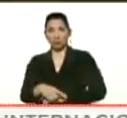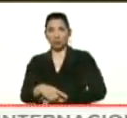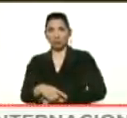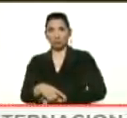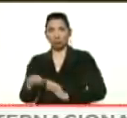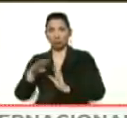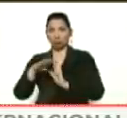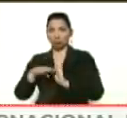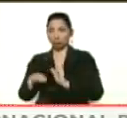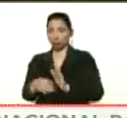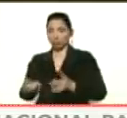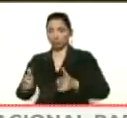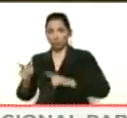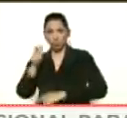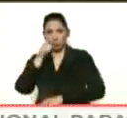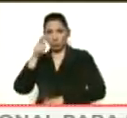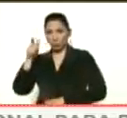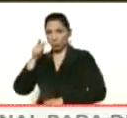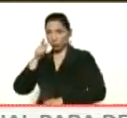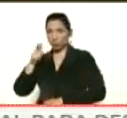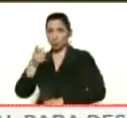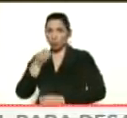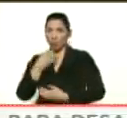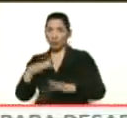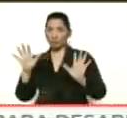cumplían funciones de guardacosta, pues